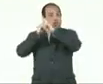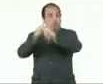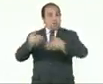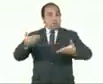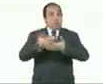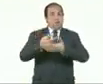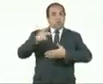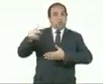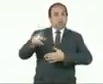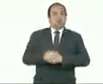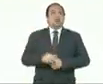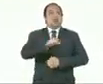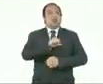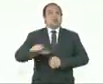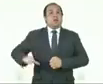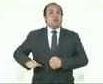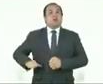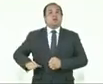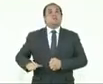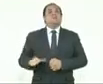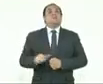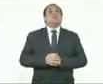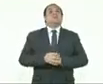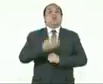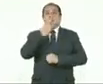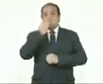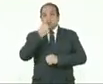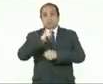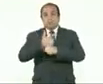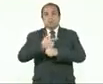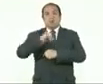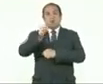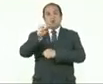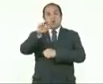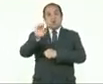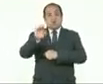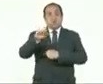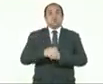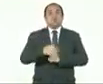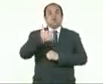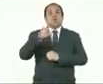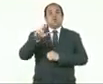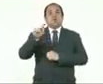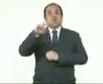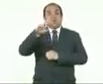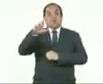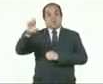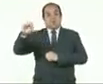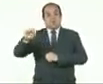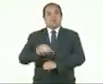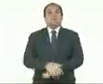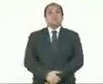su presencia el alcalde de Coyoacán, licenciado José Giovanni Gutiérrez Aguilar.